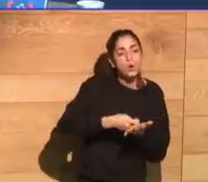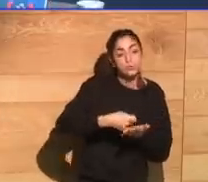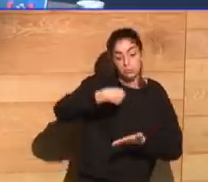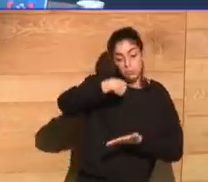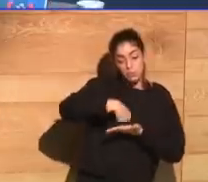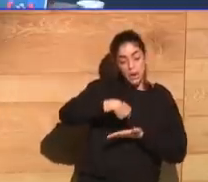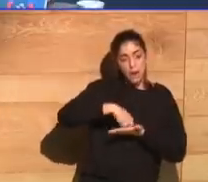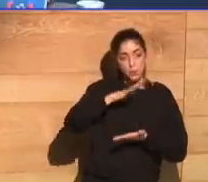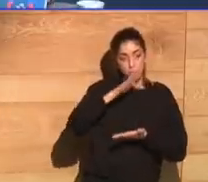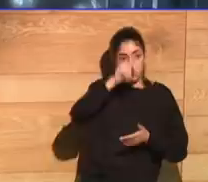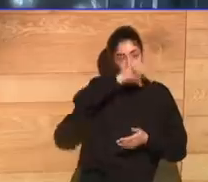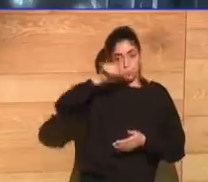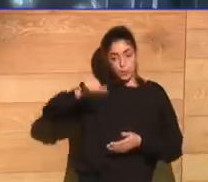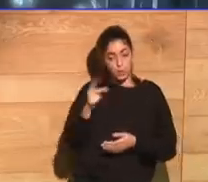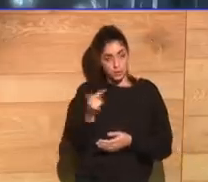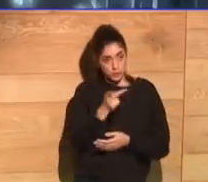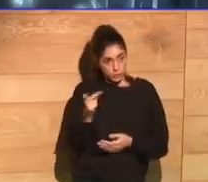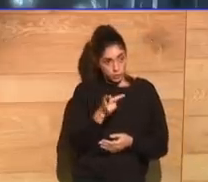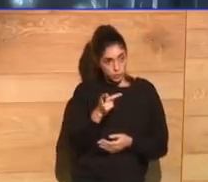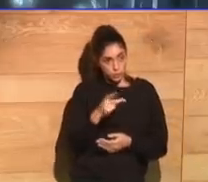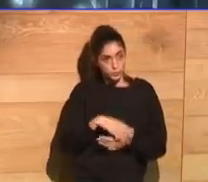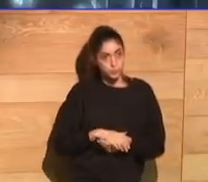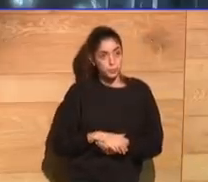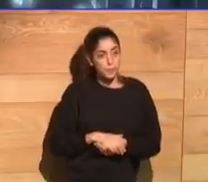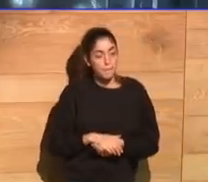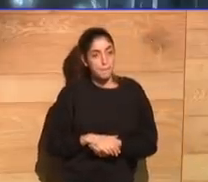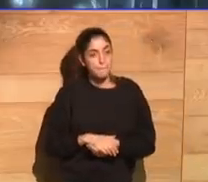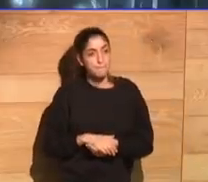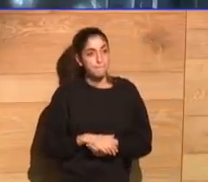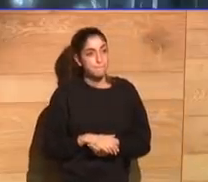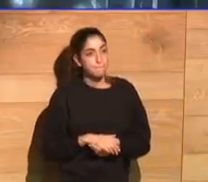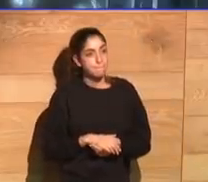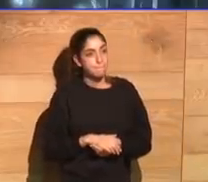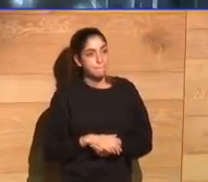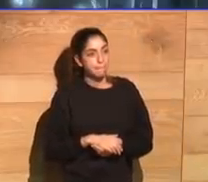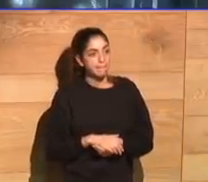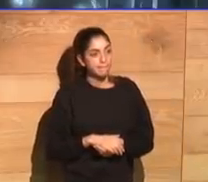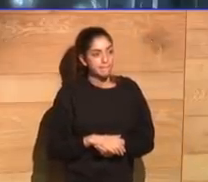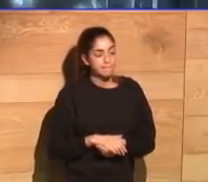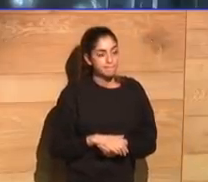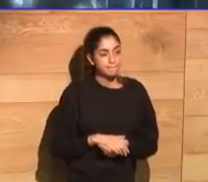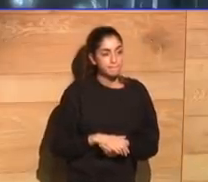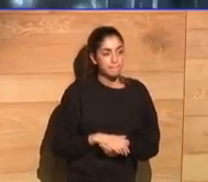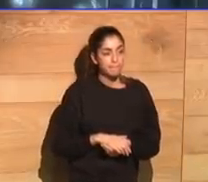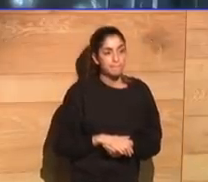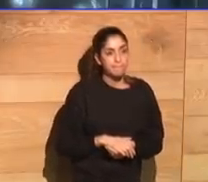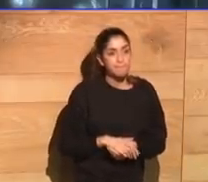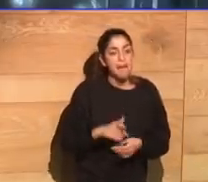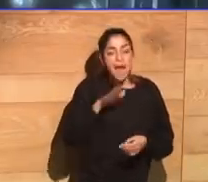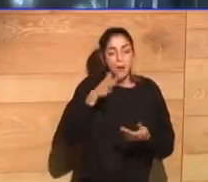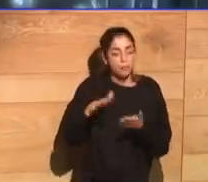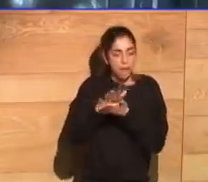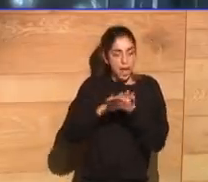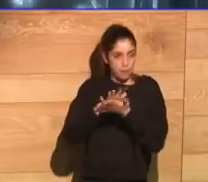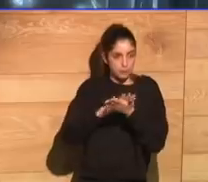Williams? Solo diré una cosa antes de que nos pongamos con Williams, del que habrá que hablar. Esa es.